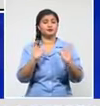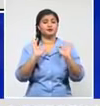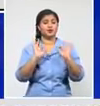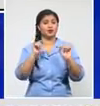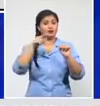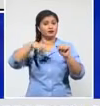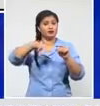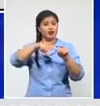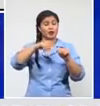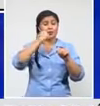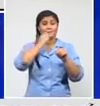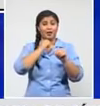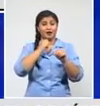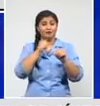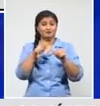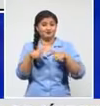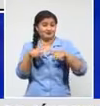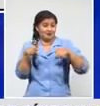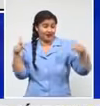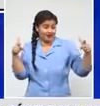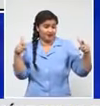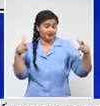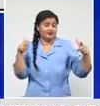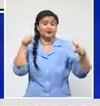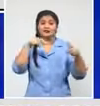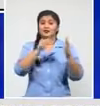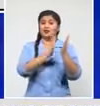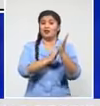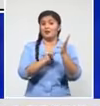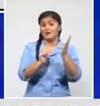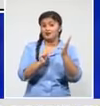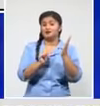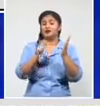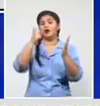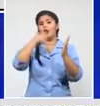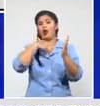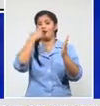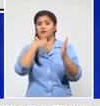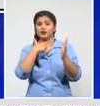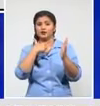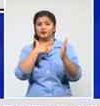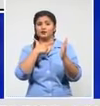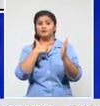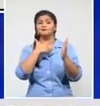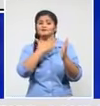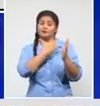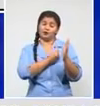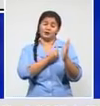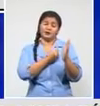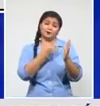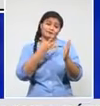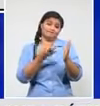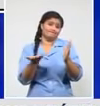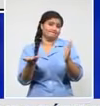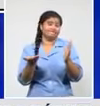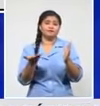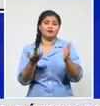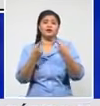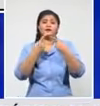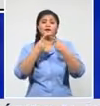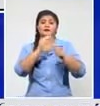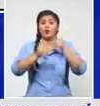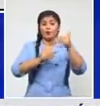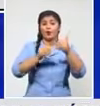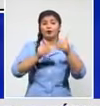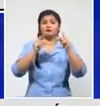más alta, lamentablemente, fue la del mes de abril. Después se ha mantenido con indicadores bajos